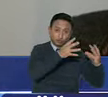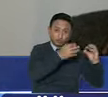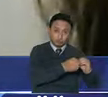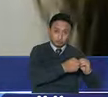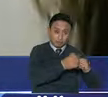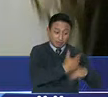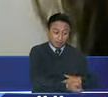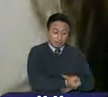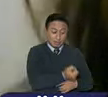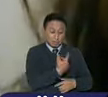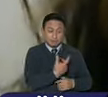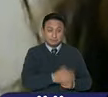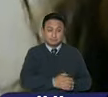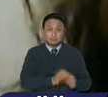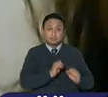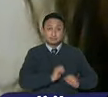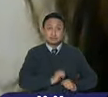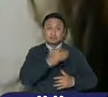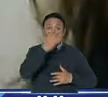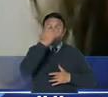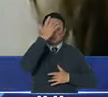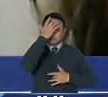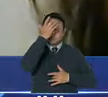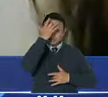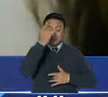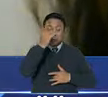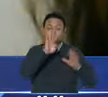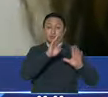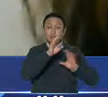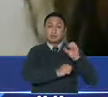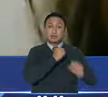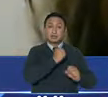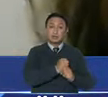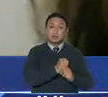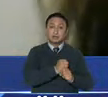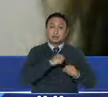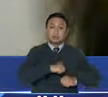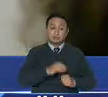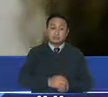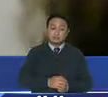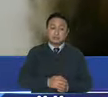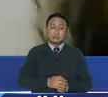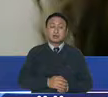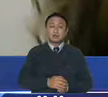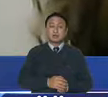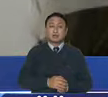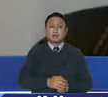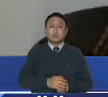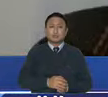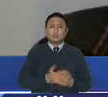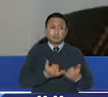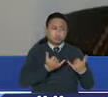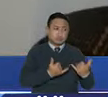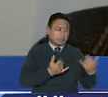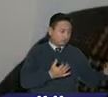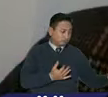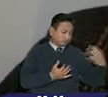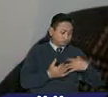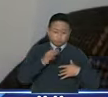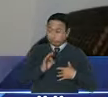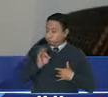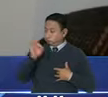cambia. Tras este contagio de la menor de 9 años, ¿podemos estar hablando de transmisión de humano a humano? No, no se ha confirmado